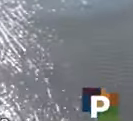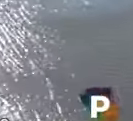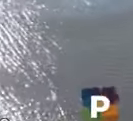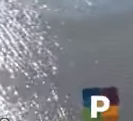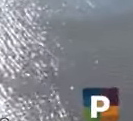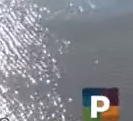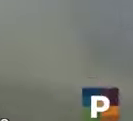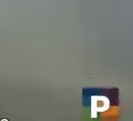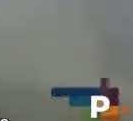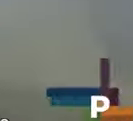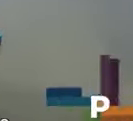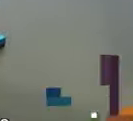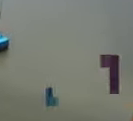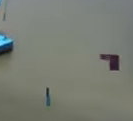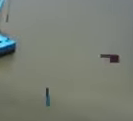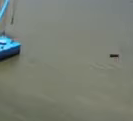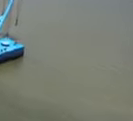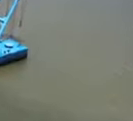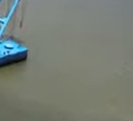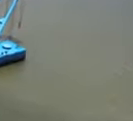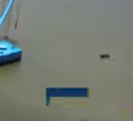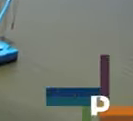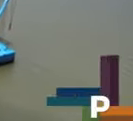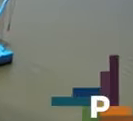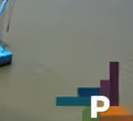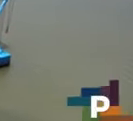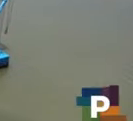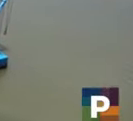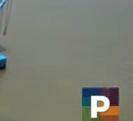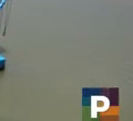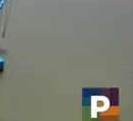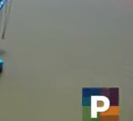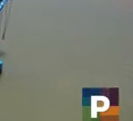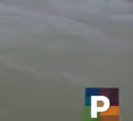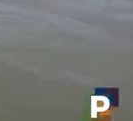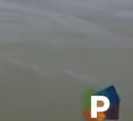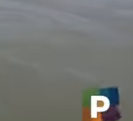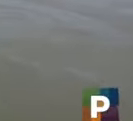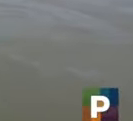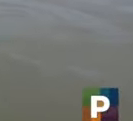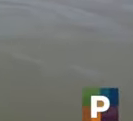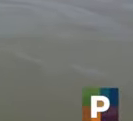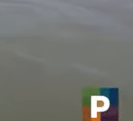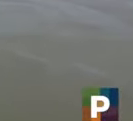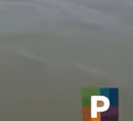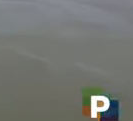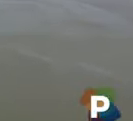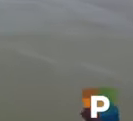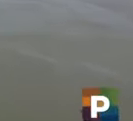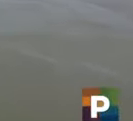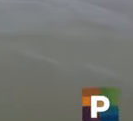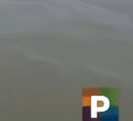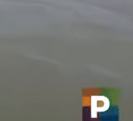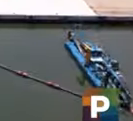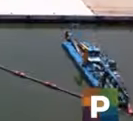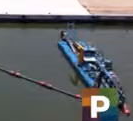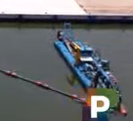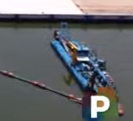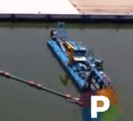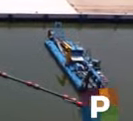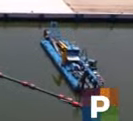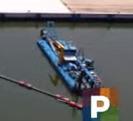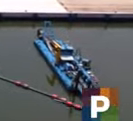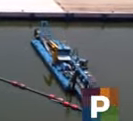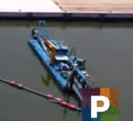extensión de 130 metros de muelle. Con un avance de 53%, las tres dragas activas cortan y recolectan el